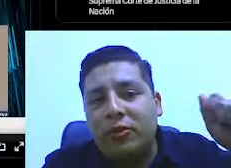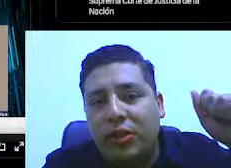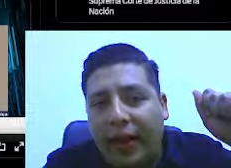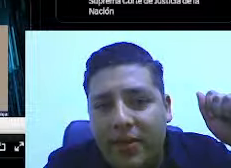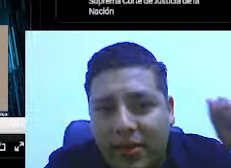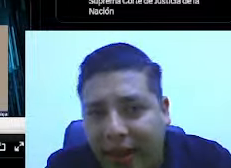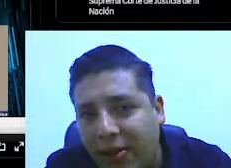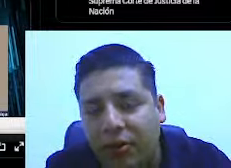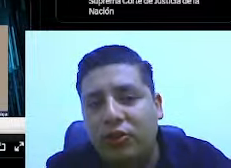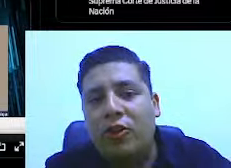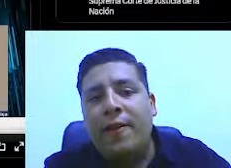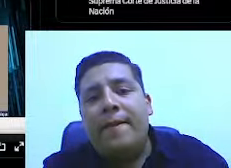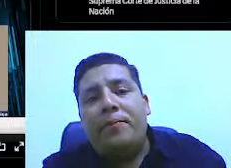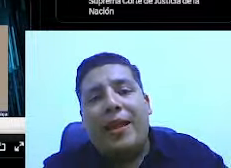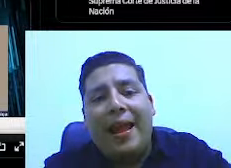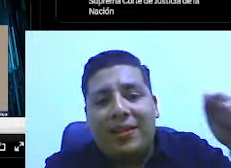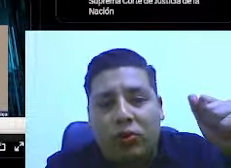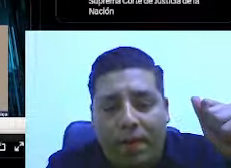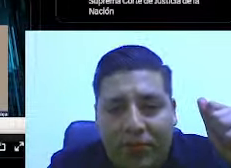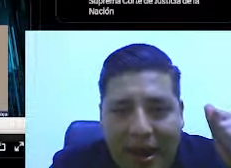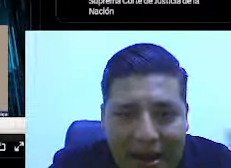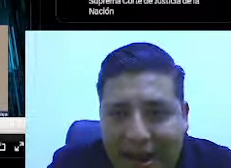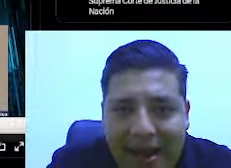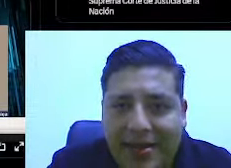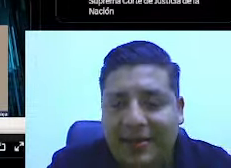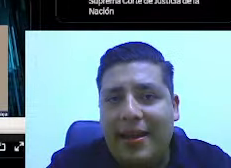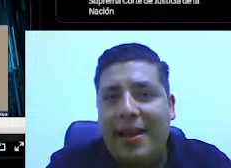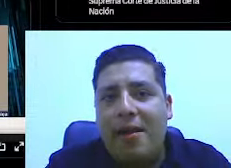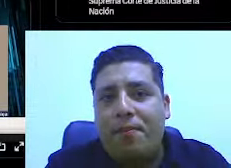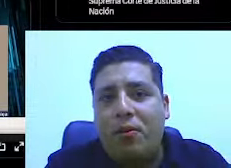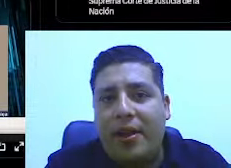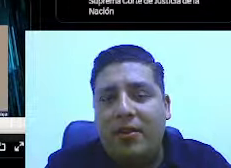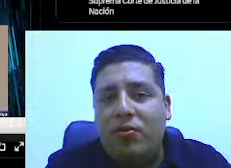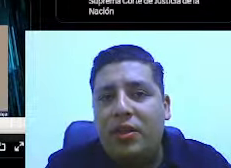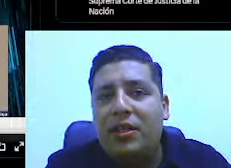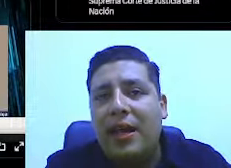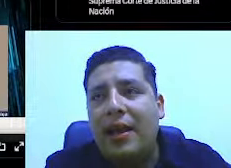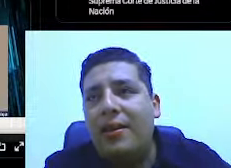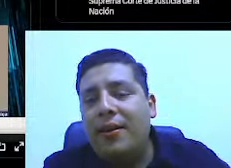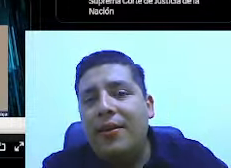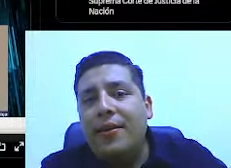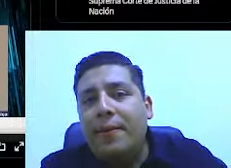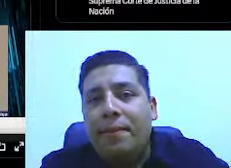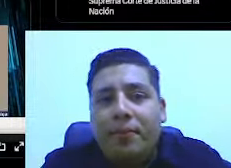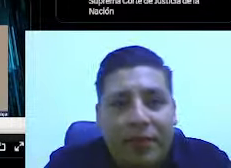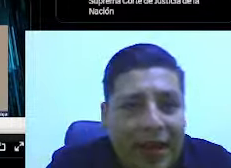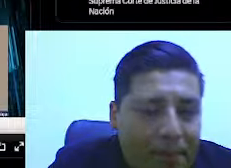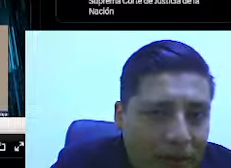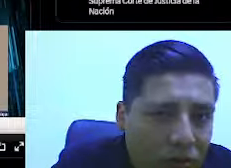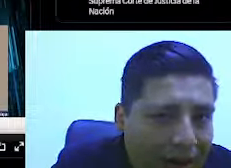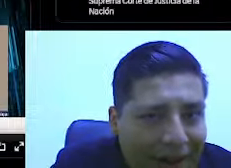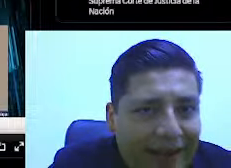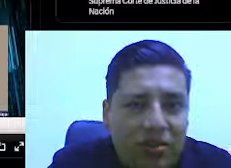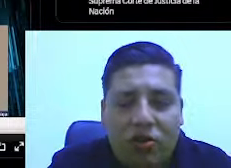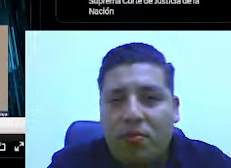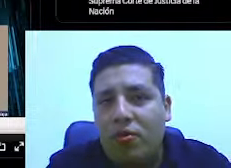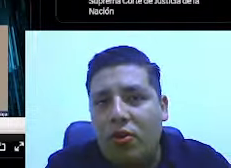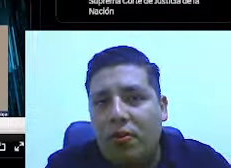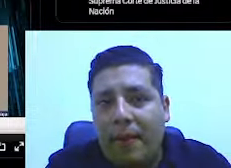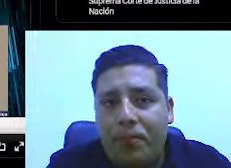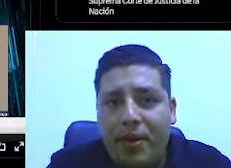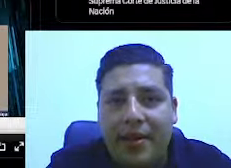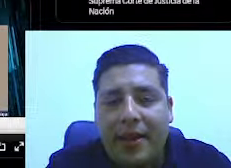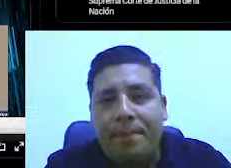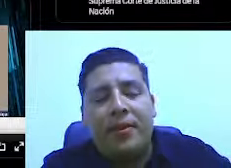Ya estamos cansados de las tonterías del Poder Judicial, de personajes